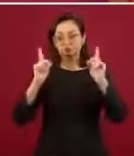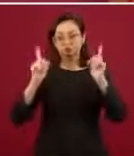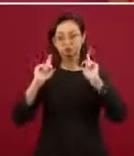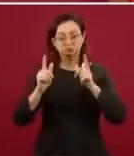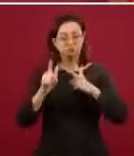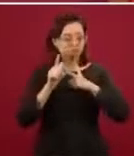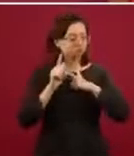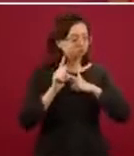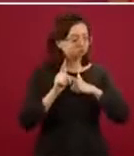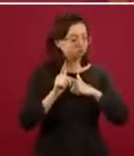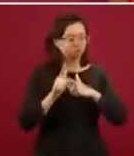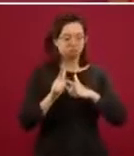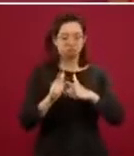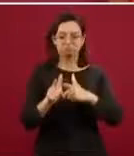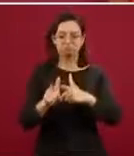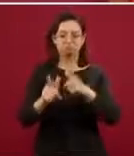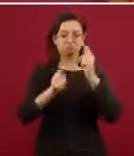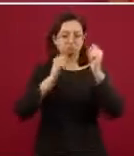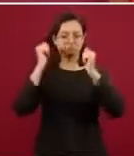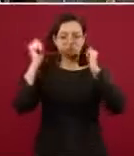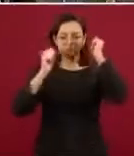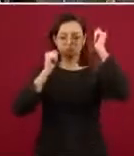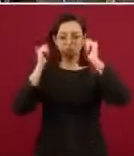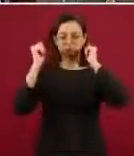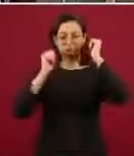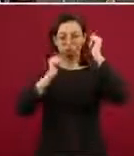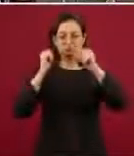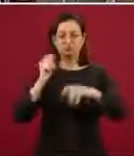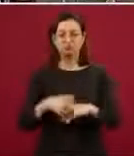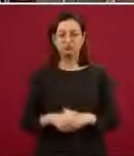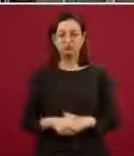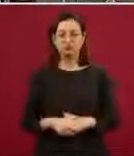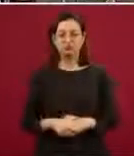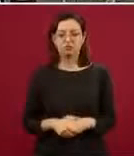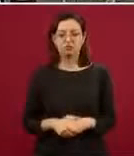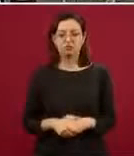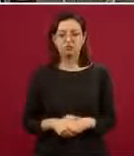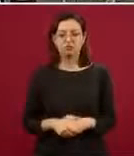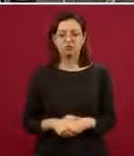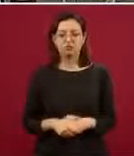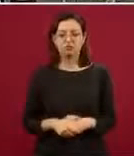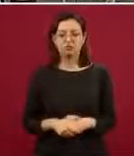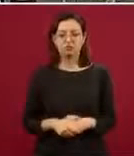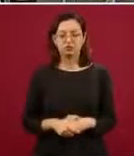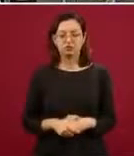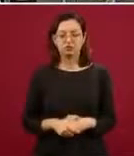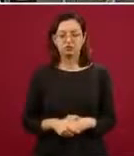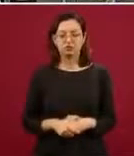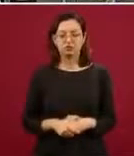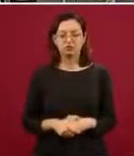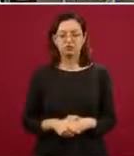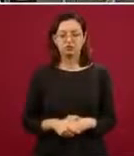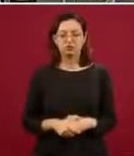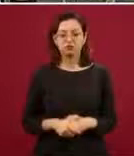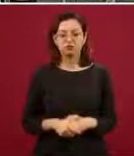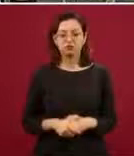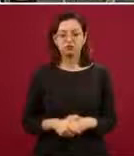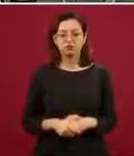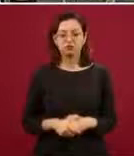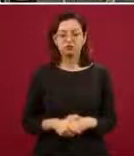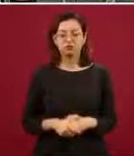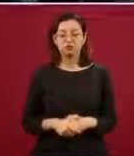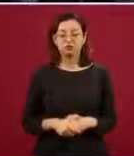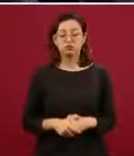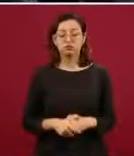así la actividad turística. Bueno, esto, la decisión de la FED, yo creo que va a beneficiar